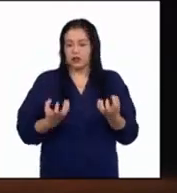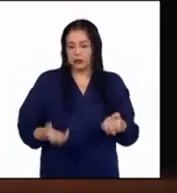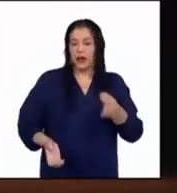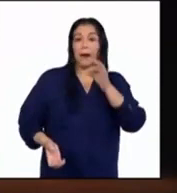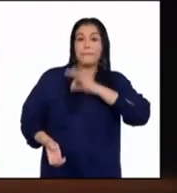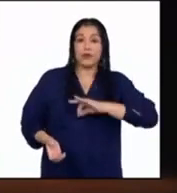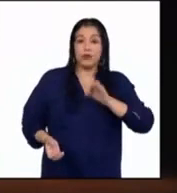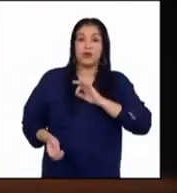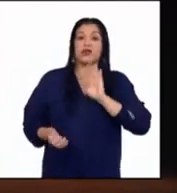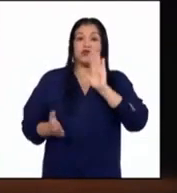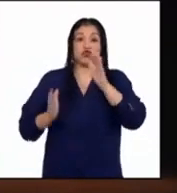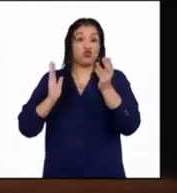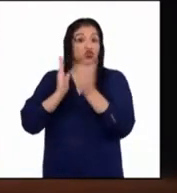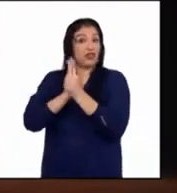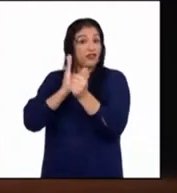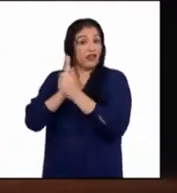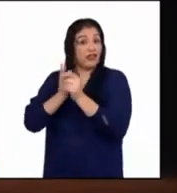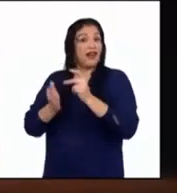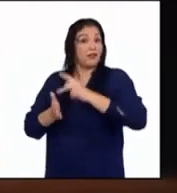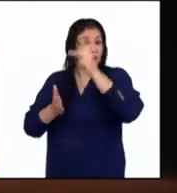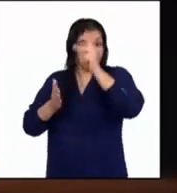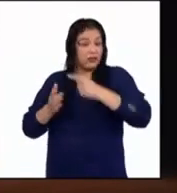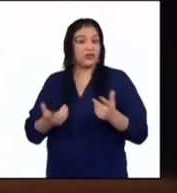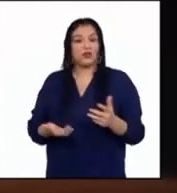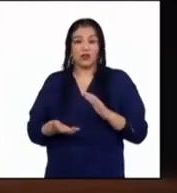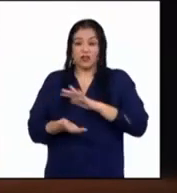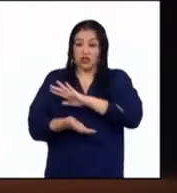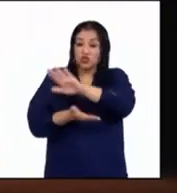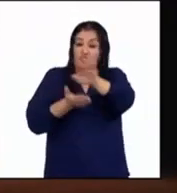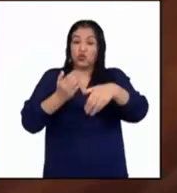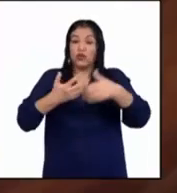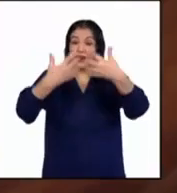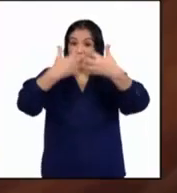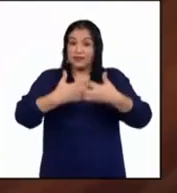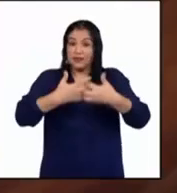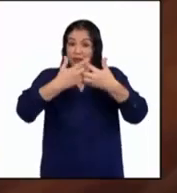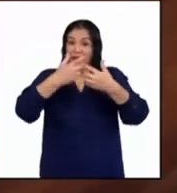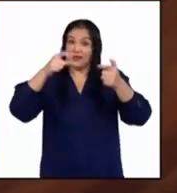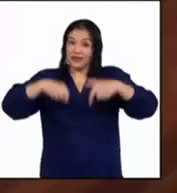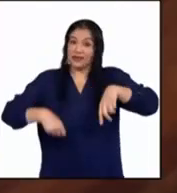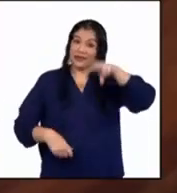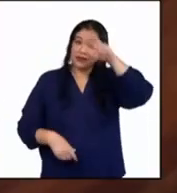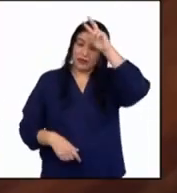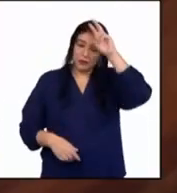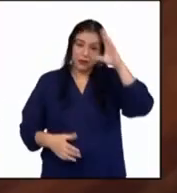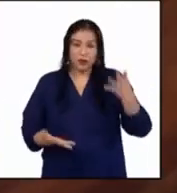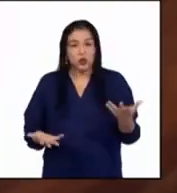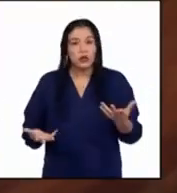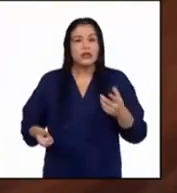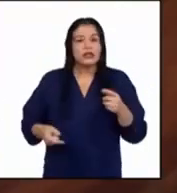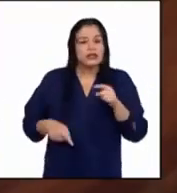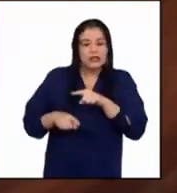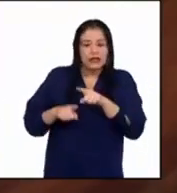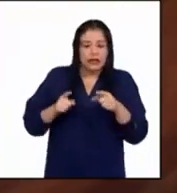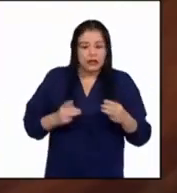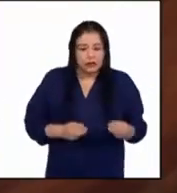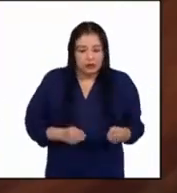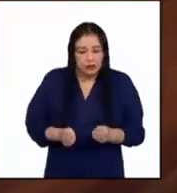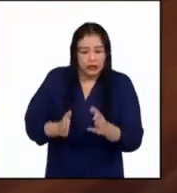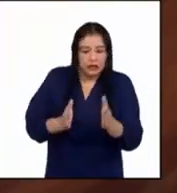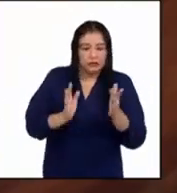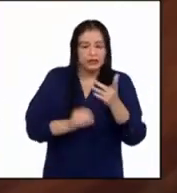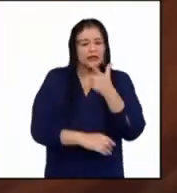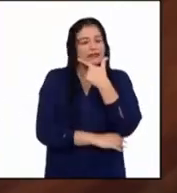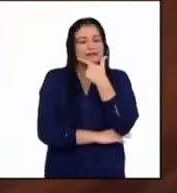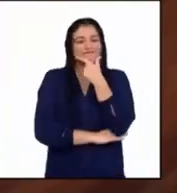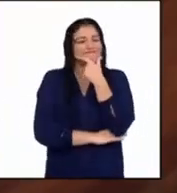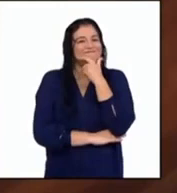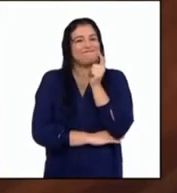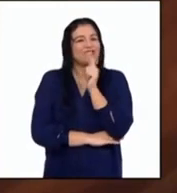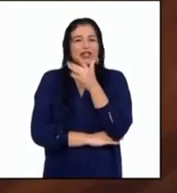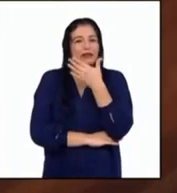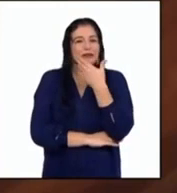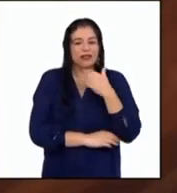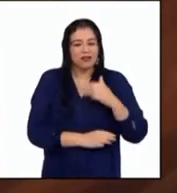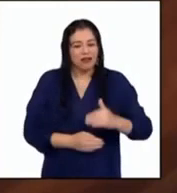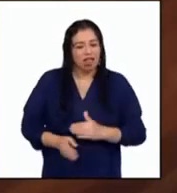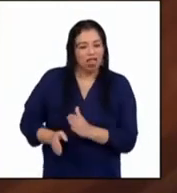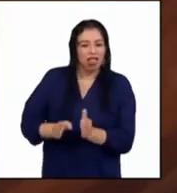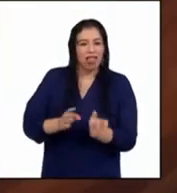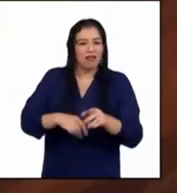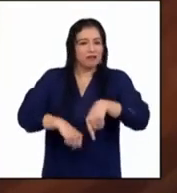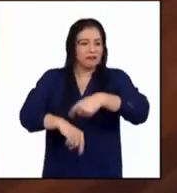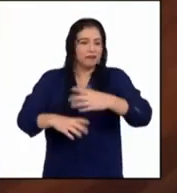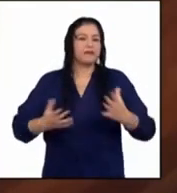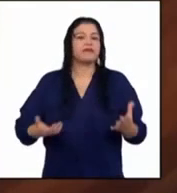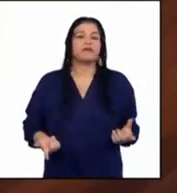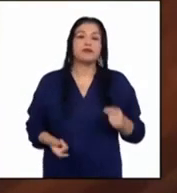gran talento que tenían las personas en todas las empresas en el país, esto resultaba una ruta que no era la mejor para lograr lo que